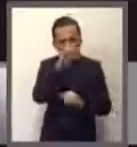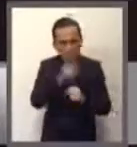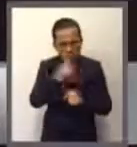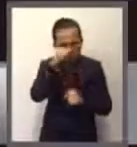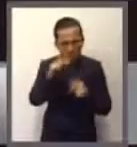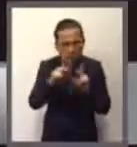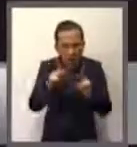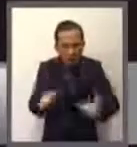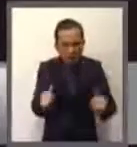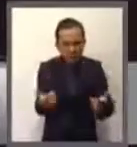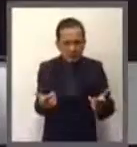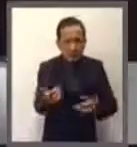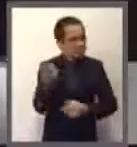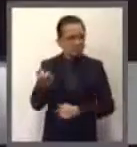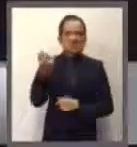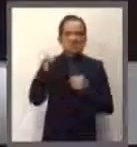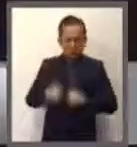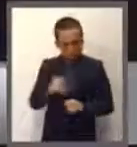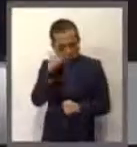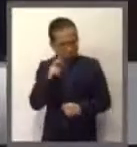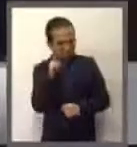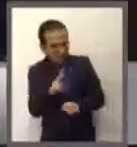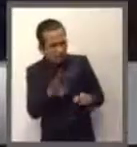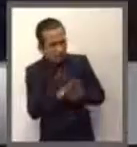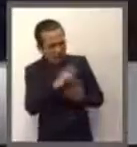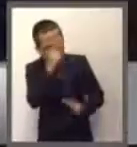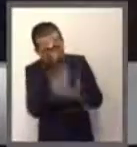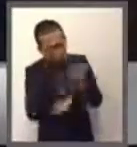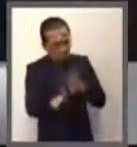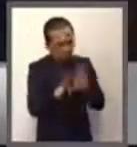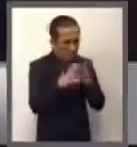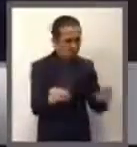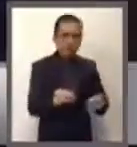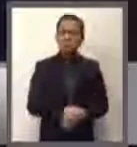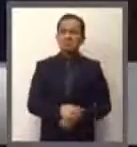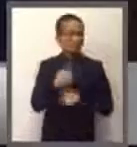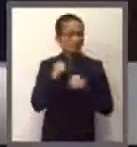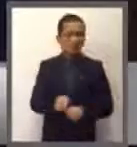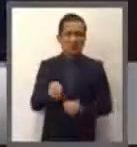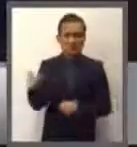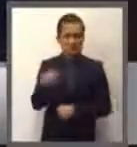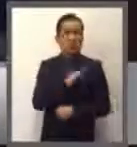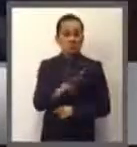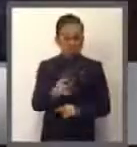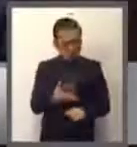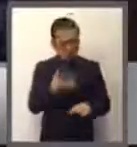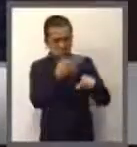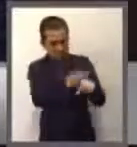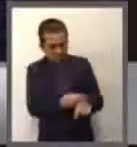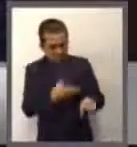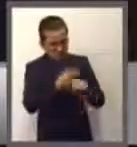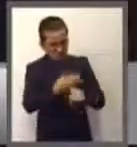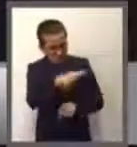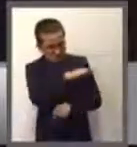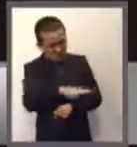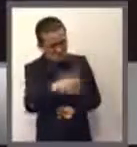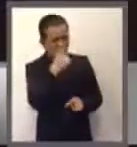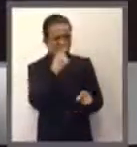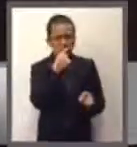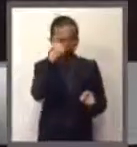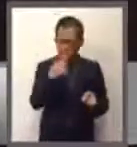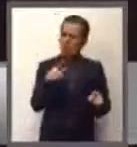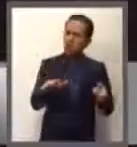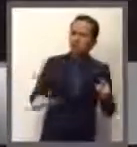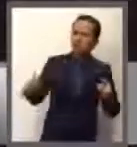causas de delito. Ahí sí tendremos el valor de construir policías, de darle la cara a la gente,